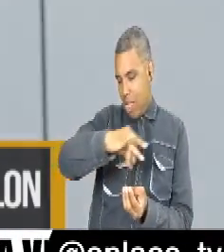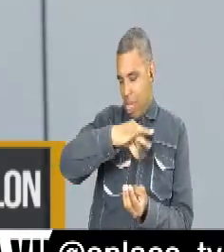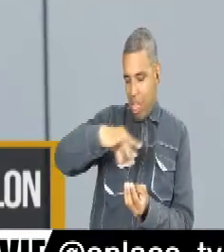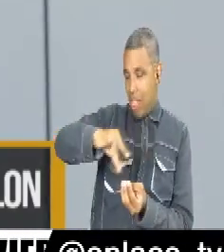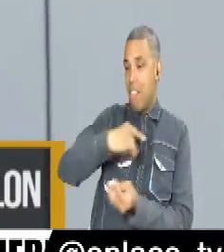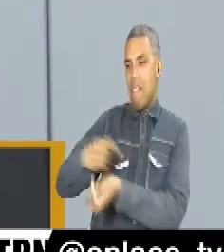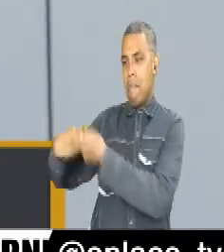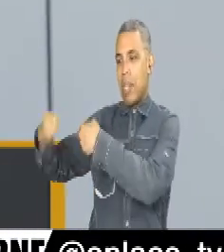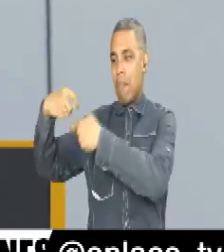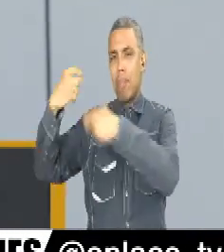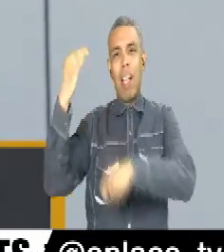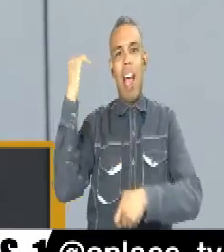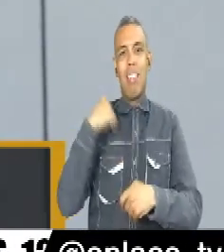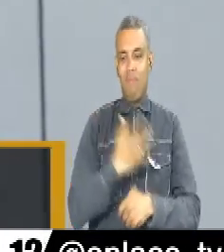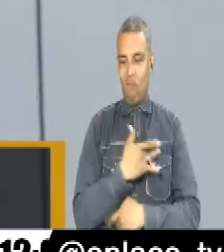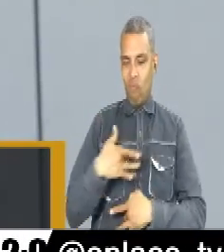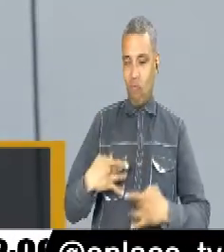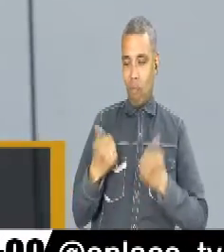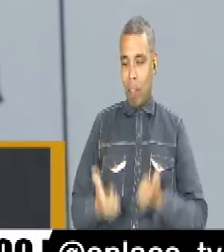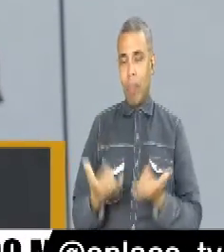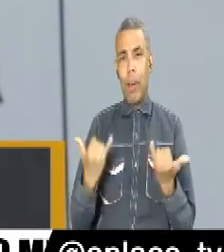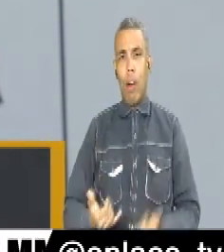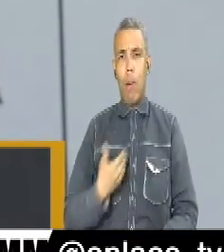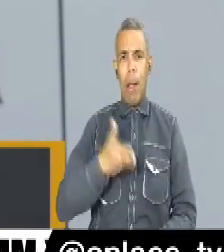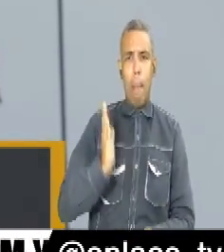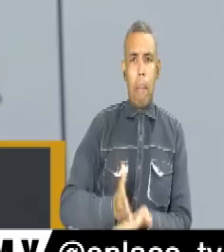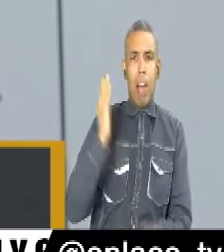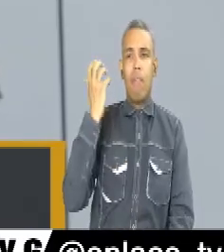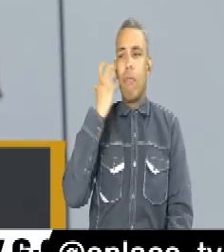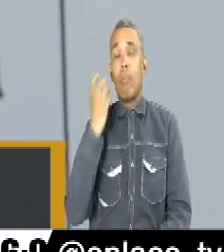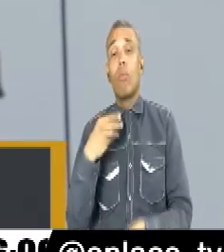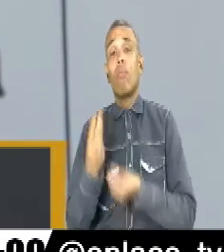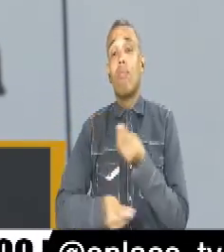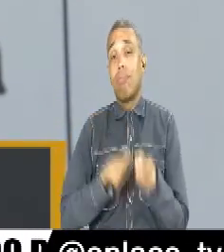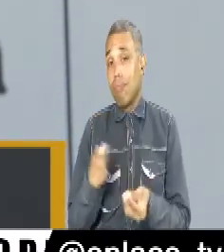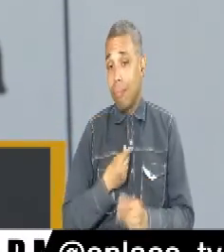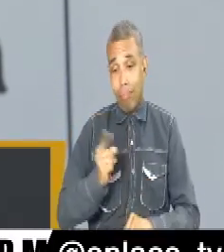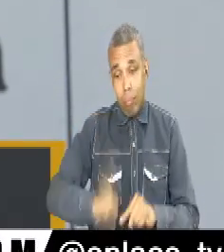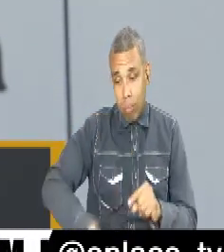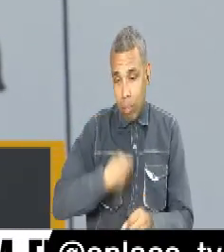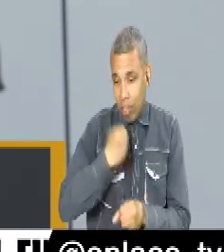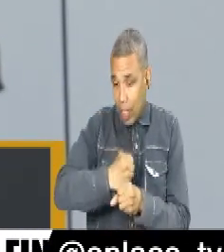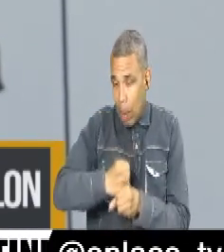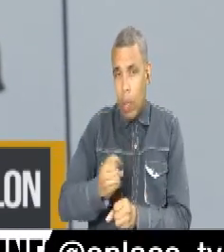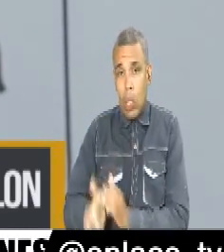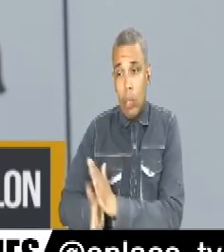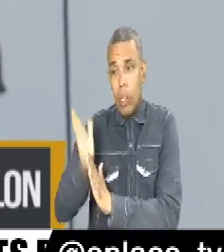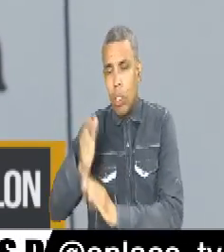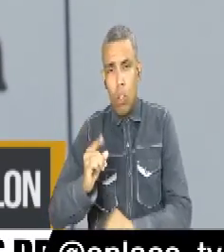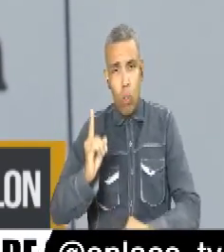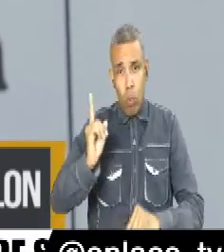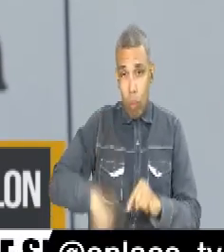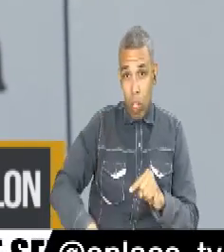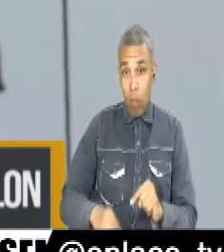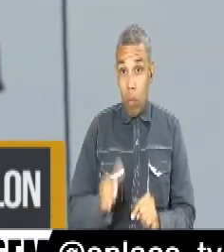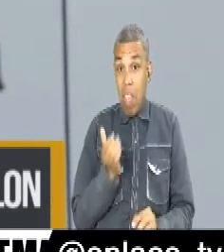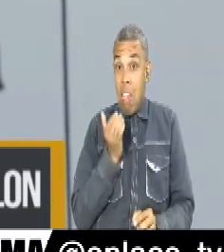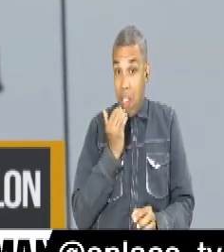no consigo para comprar, es lo que necesito para el cuerpo. Mami, la verdad, yo pues no puedo toser porque me duele todo el